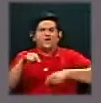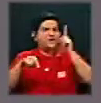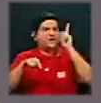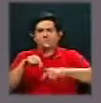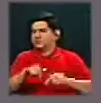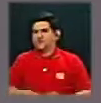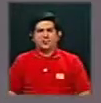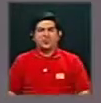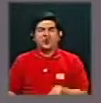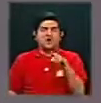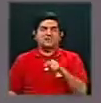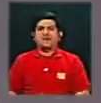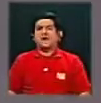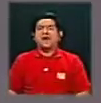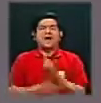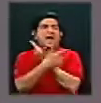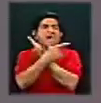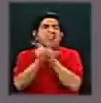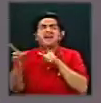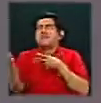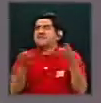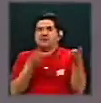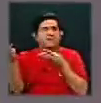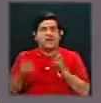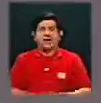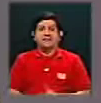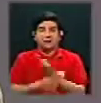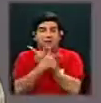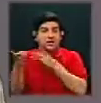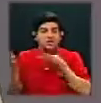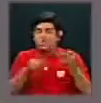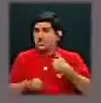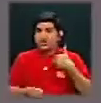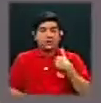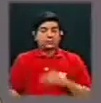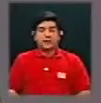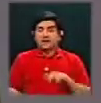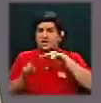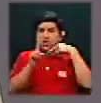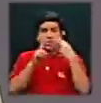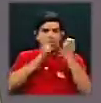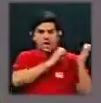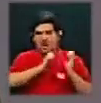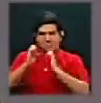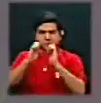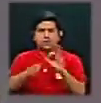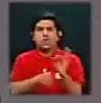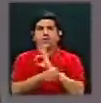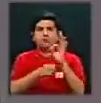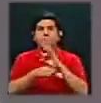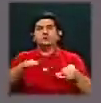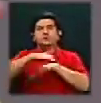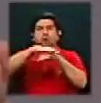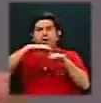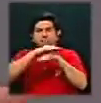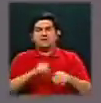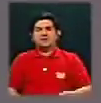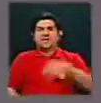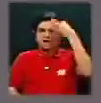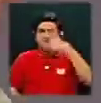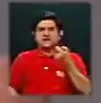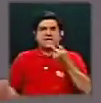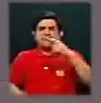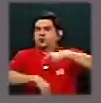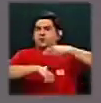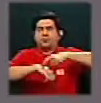dejar al puro arbitrio del libre mercado, porque el libre mercado no tiene visión estratégica. El libre mercado funciona con base en criterios de corto